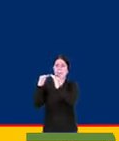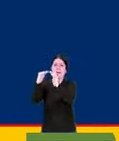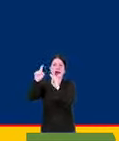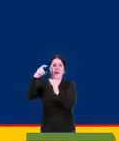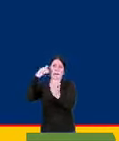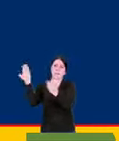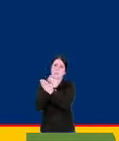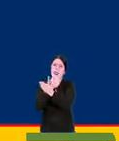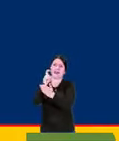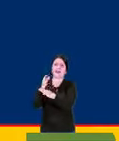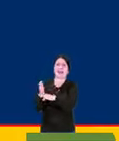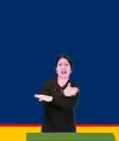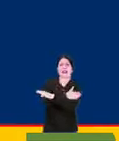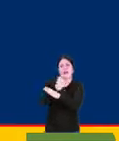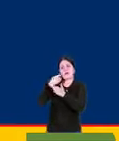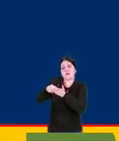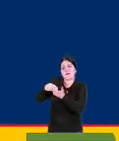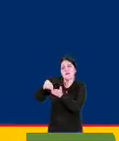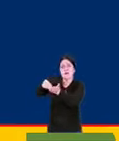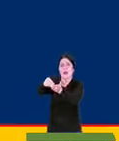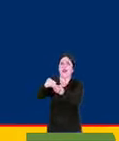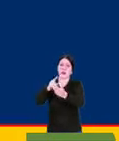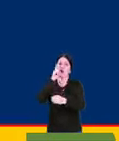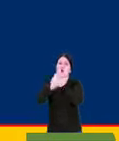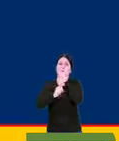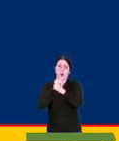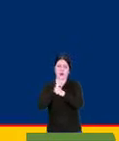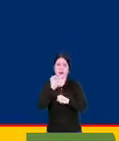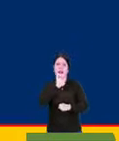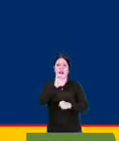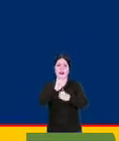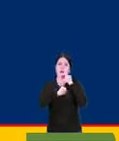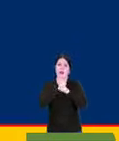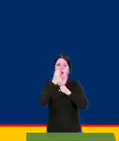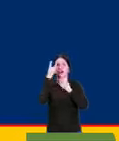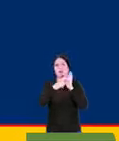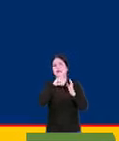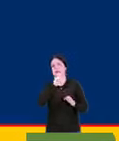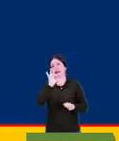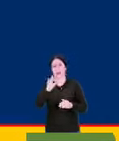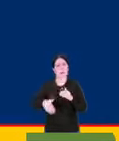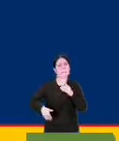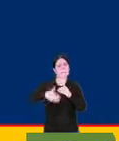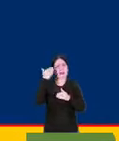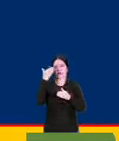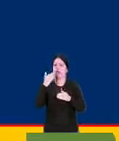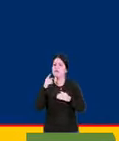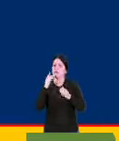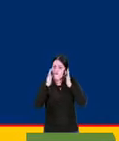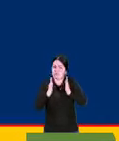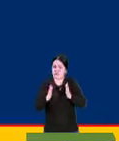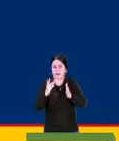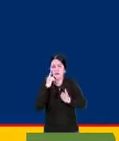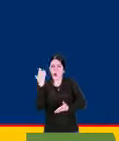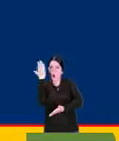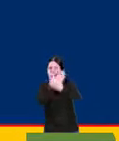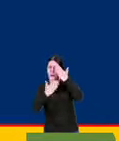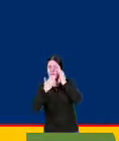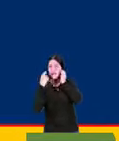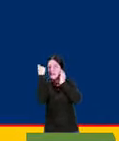construcción en enero del próximo año 2023. Estaremos iniciando, como decía, fase de pruebas en septiembre